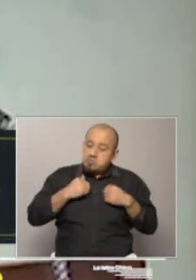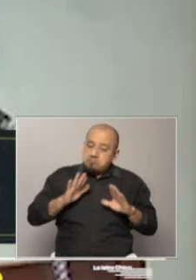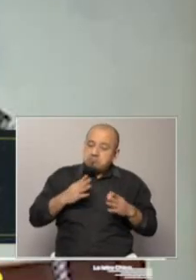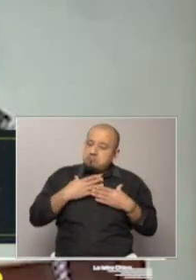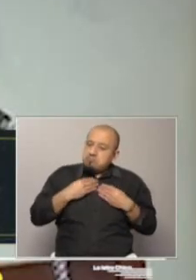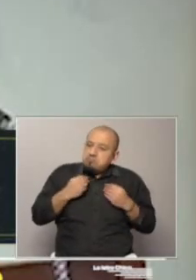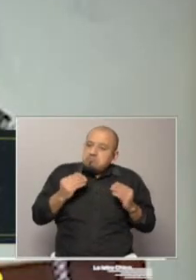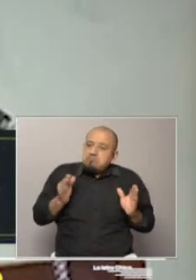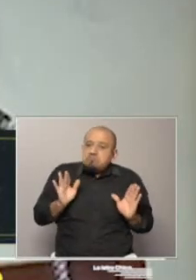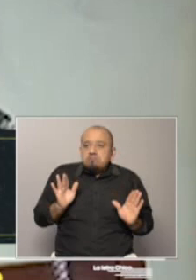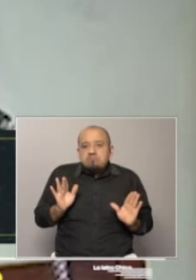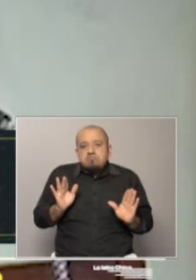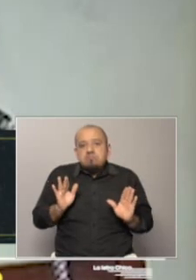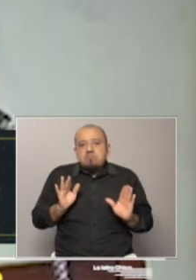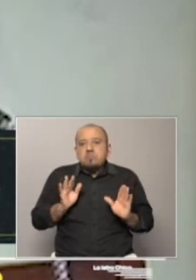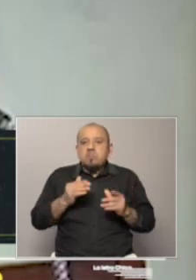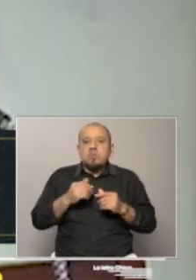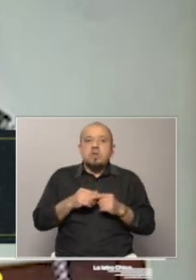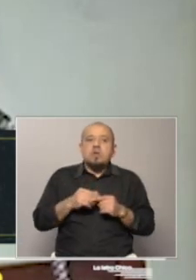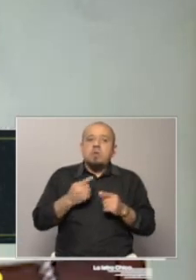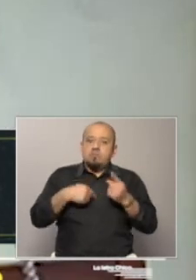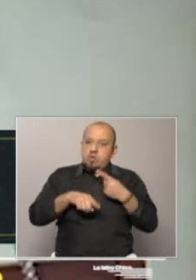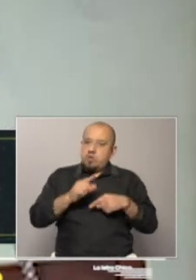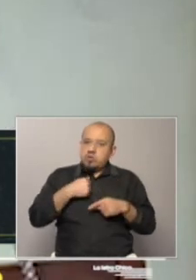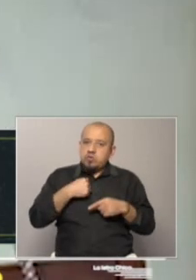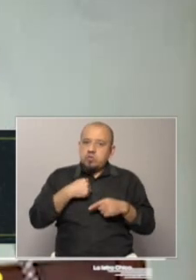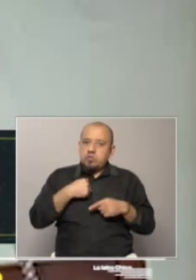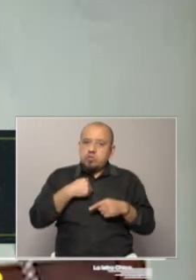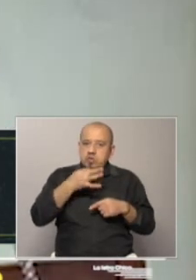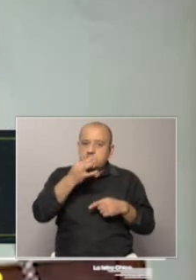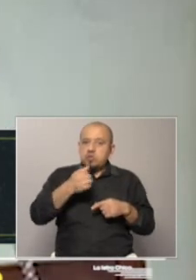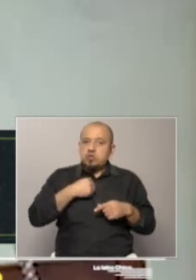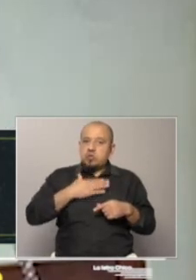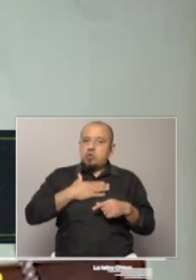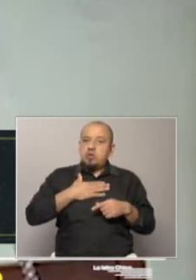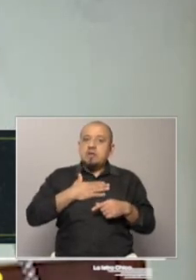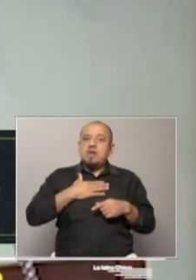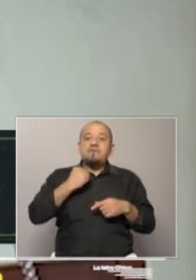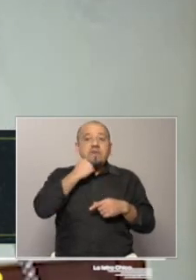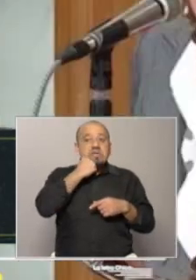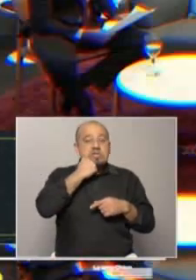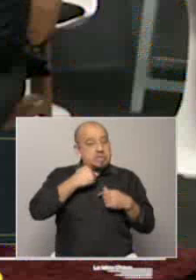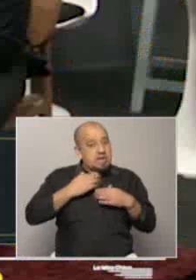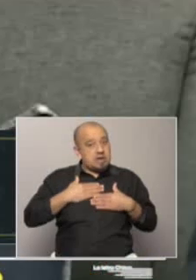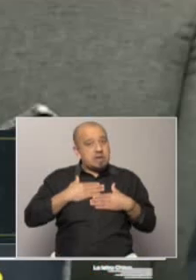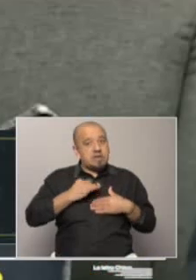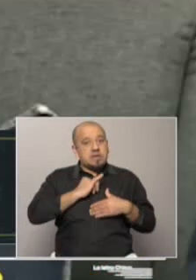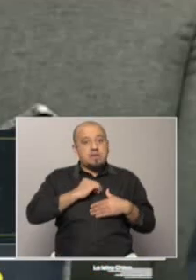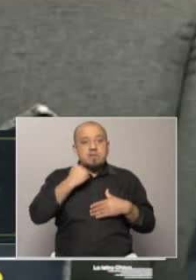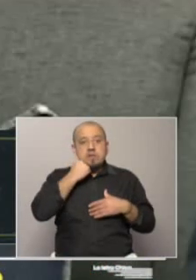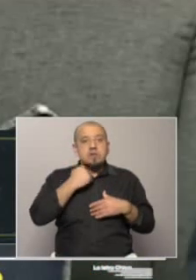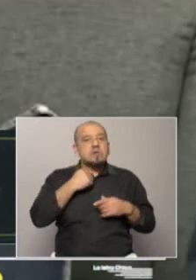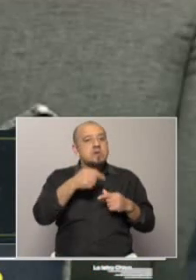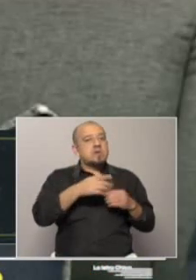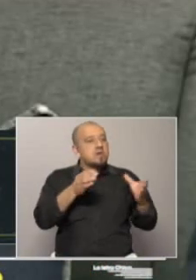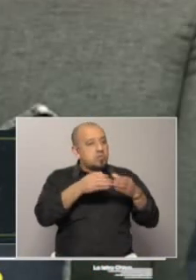y muy respetuosa. Ahora hay algo de lo que no voy a abdicar jamás. Yo soy ballista. Integrar un equipo del Frente